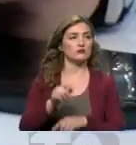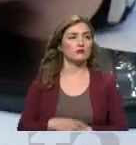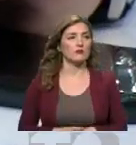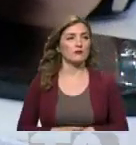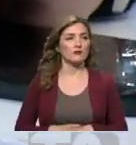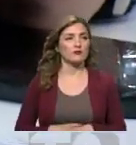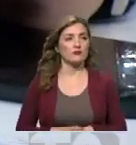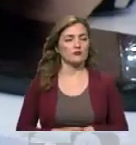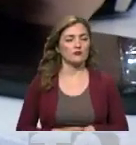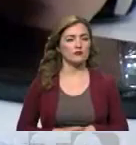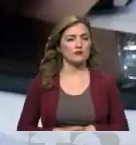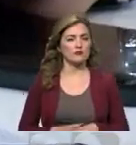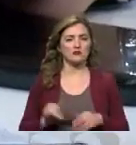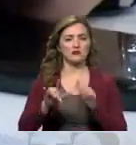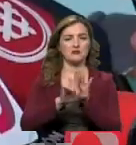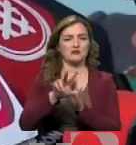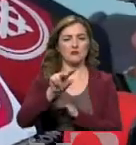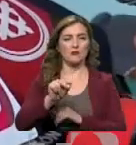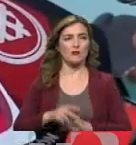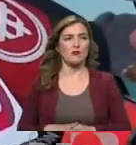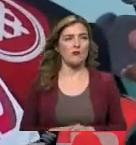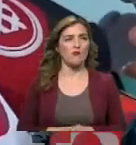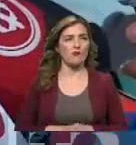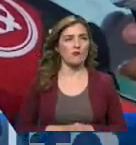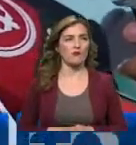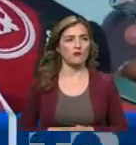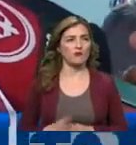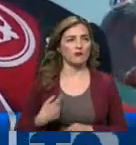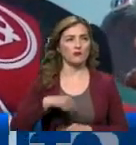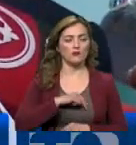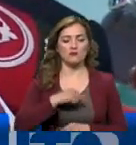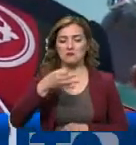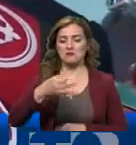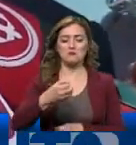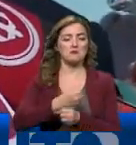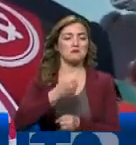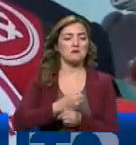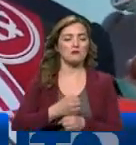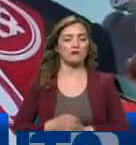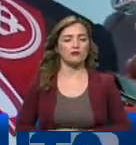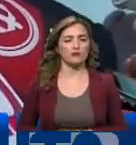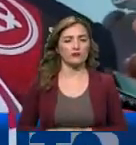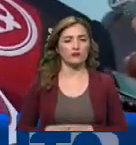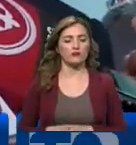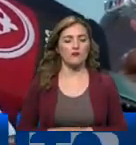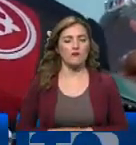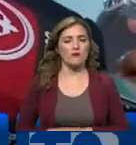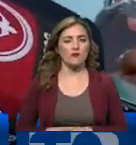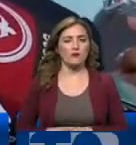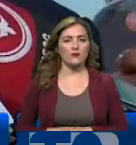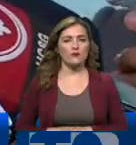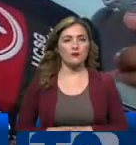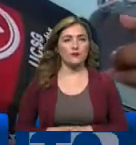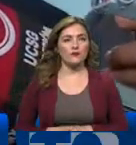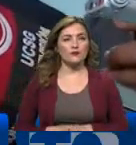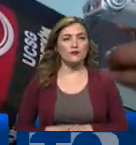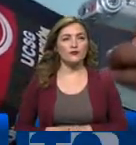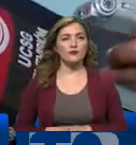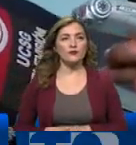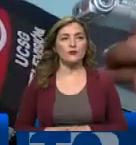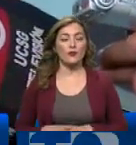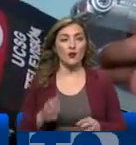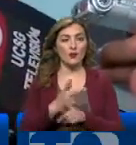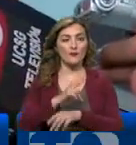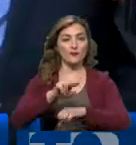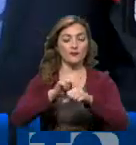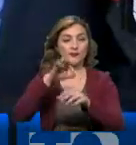no incurrieron en ilegalidades. Nosotros cumplimos con nuestro deber, con las atribuciones que tenemos como Consejo